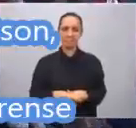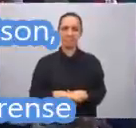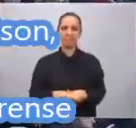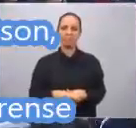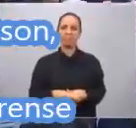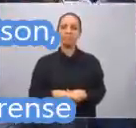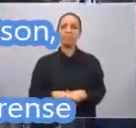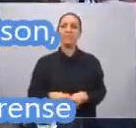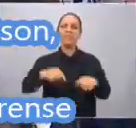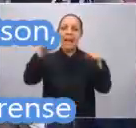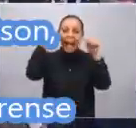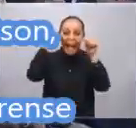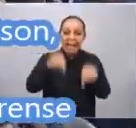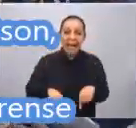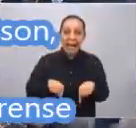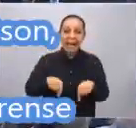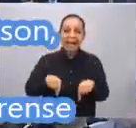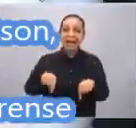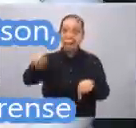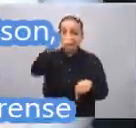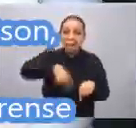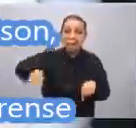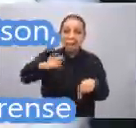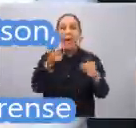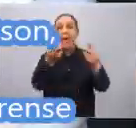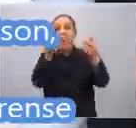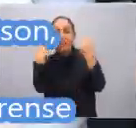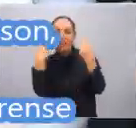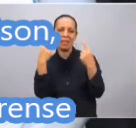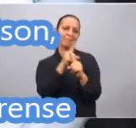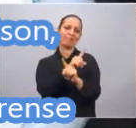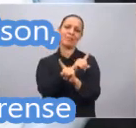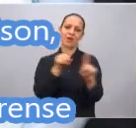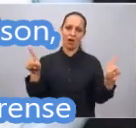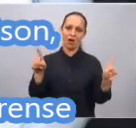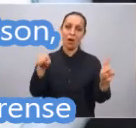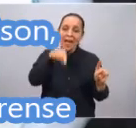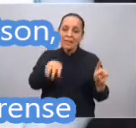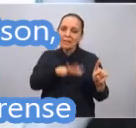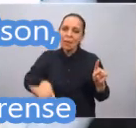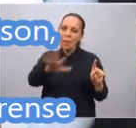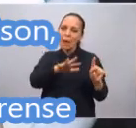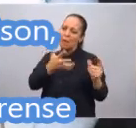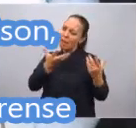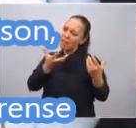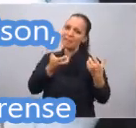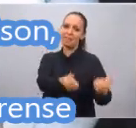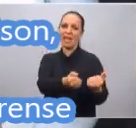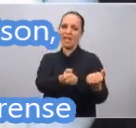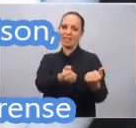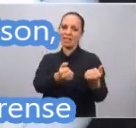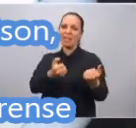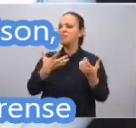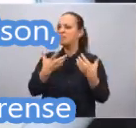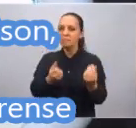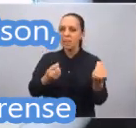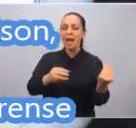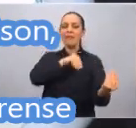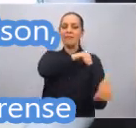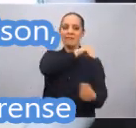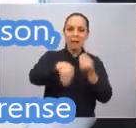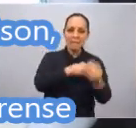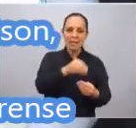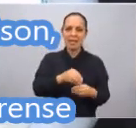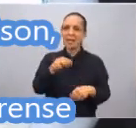Acá nadie se resigna. Este es un pueblo que va a defender a su familia. Este es